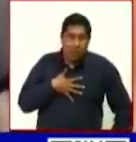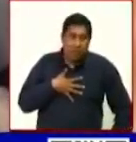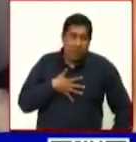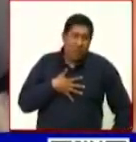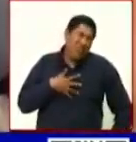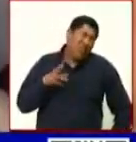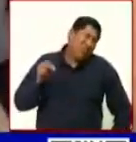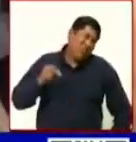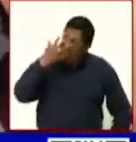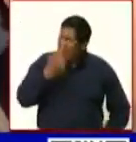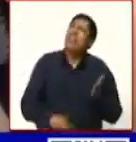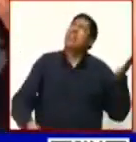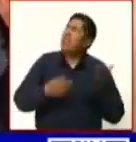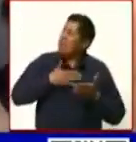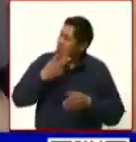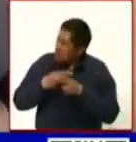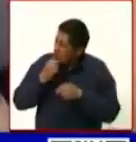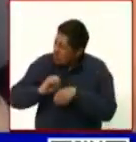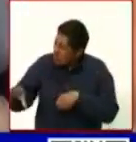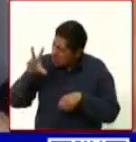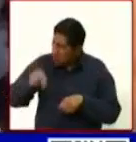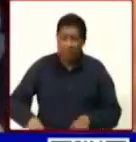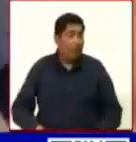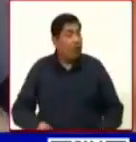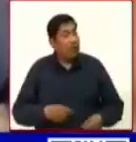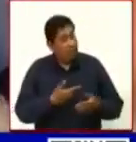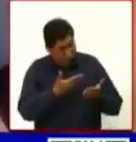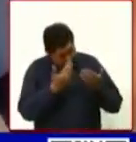no es necesario que le diga mi nombre